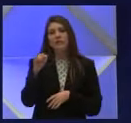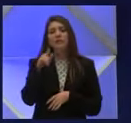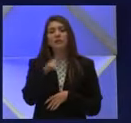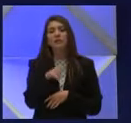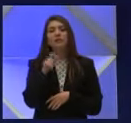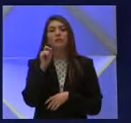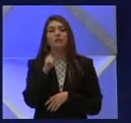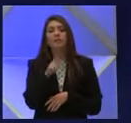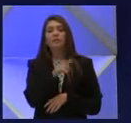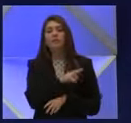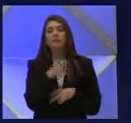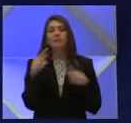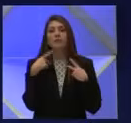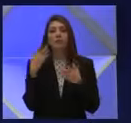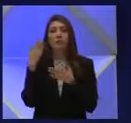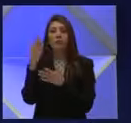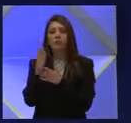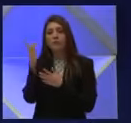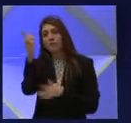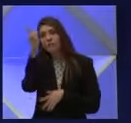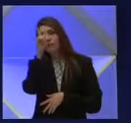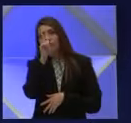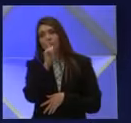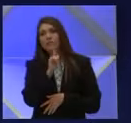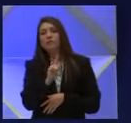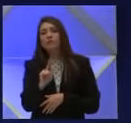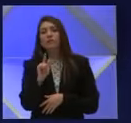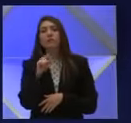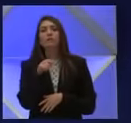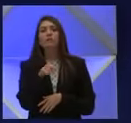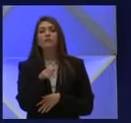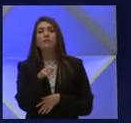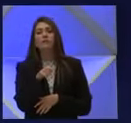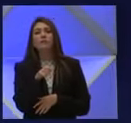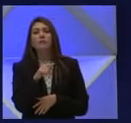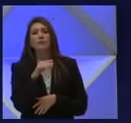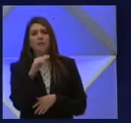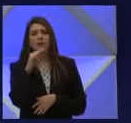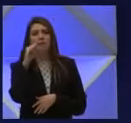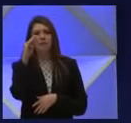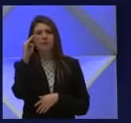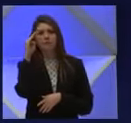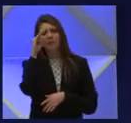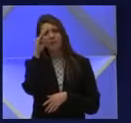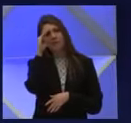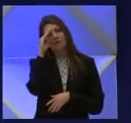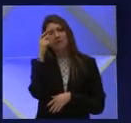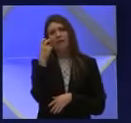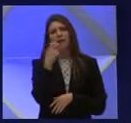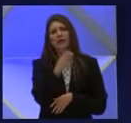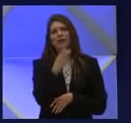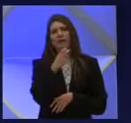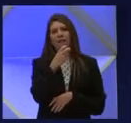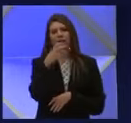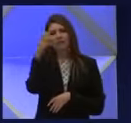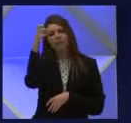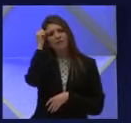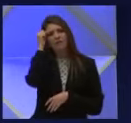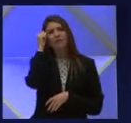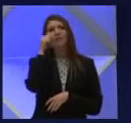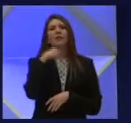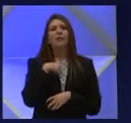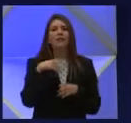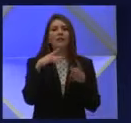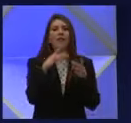hemos ido a la luna la gente se quedó con esta fijación y por más que les